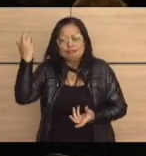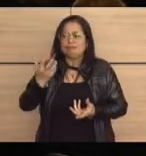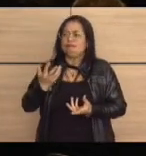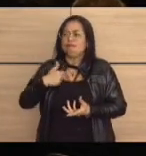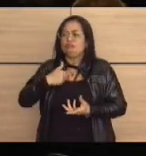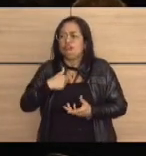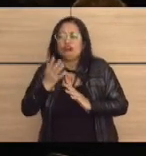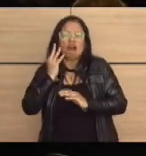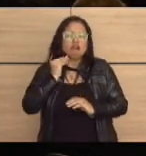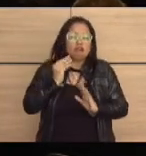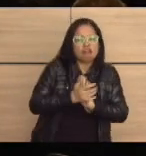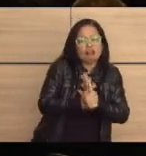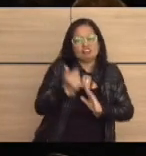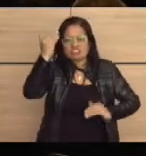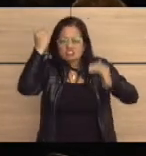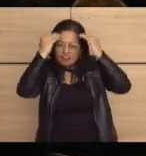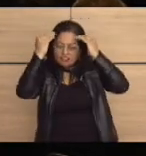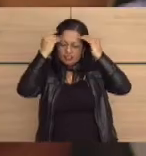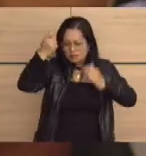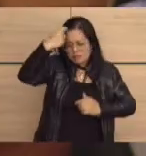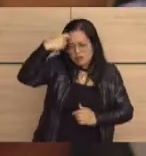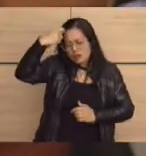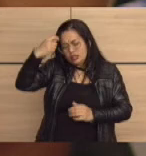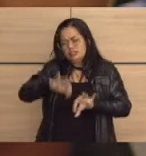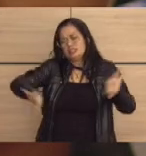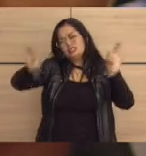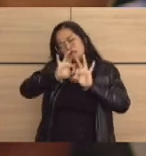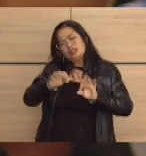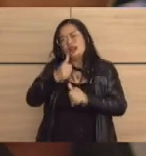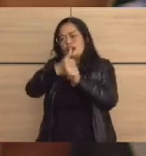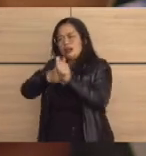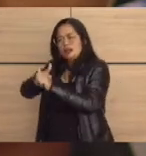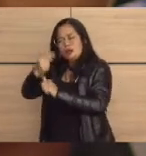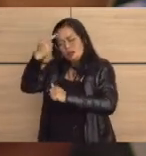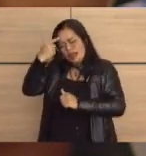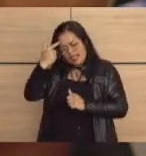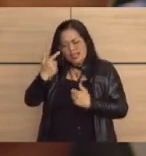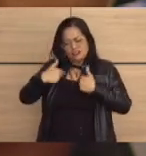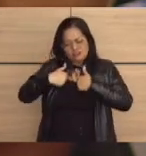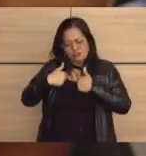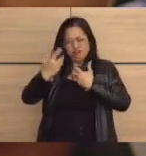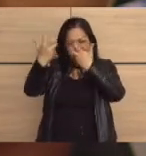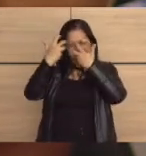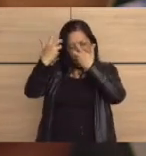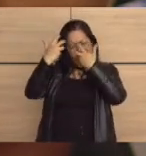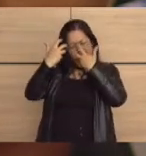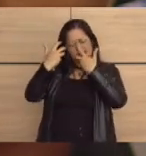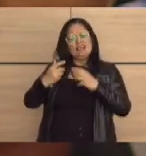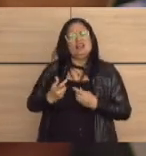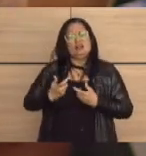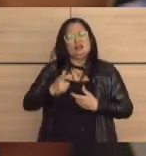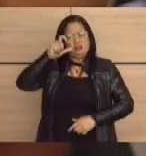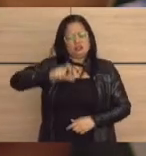saberes, despertar las memorias es fundamental para educar realmente, es decir, para instaurar seres